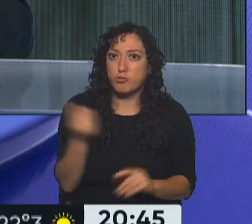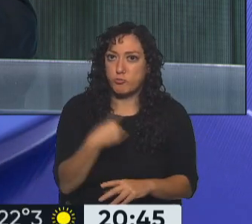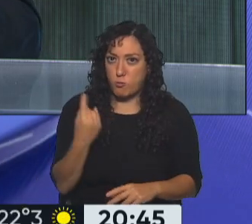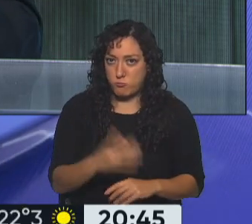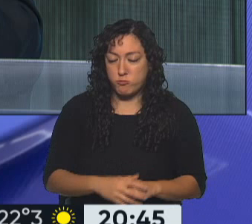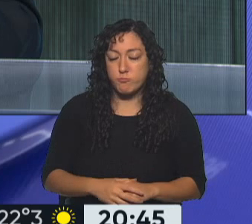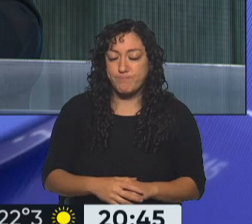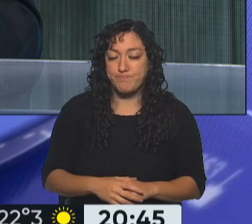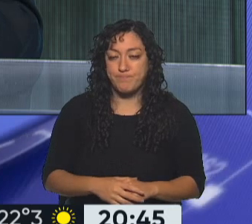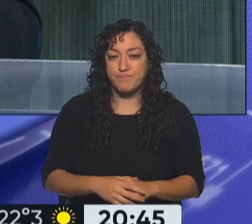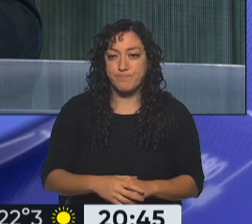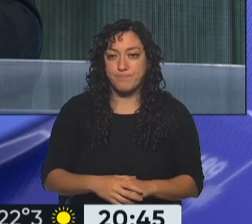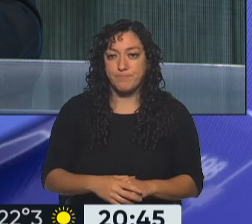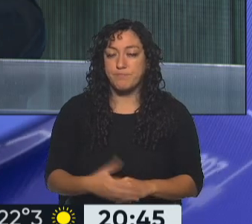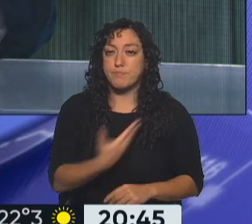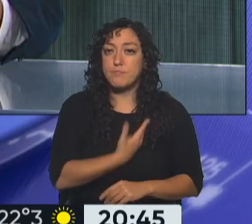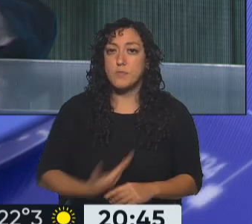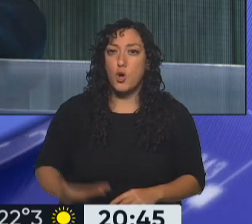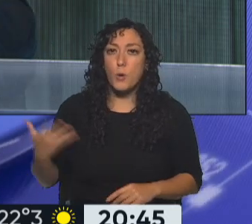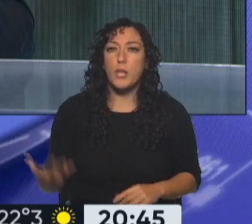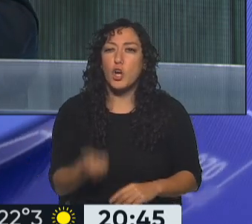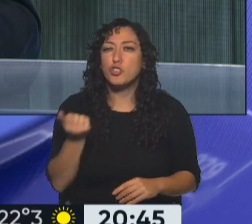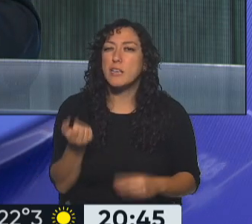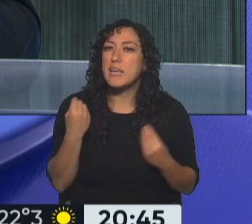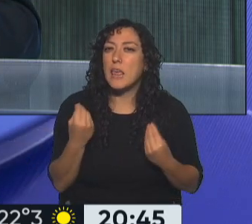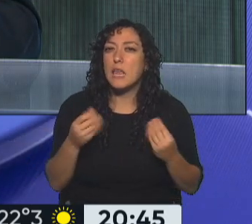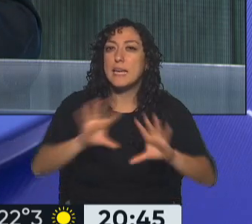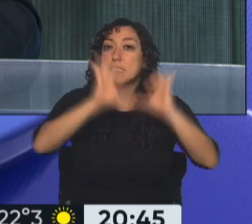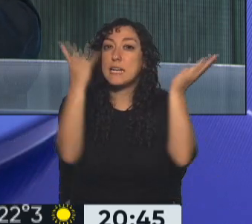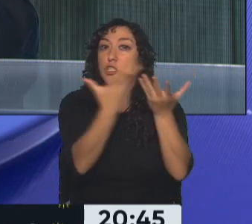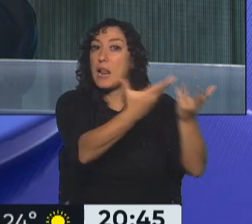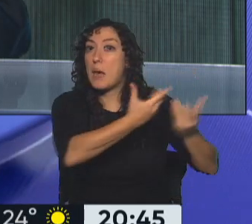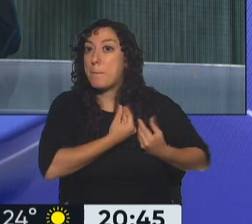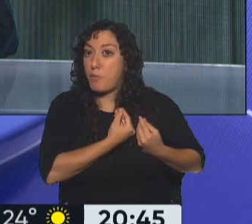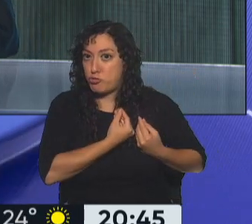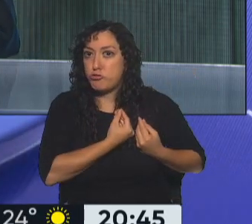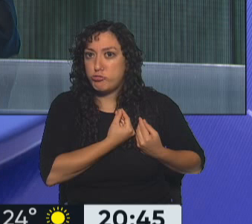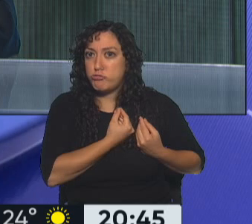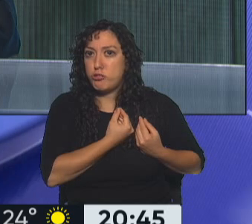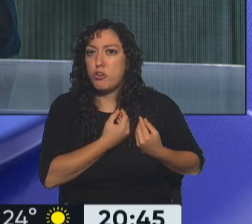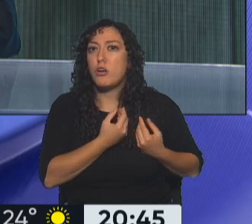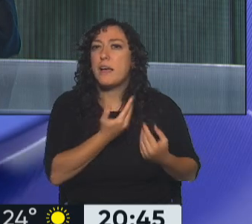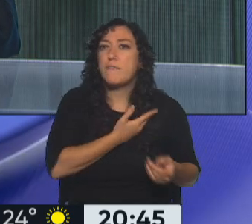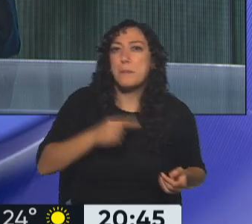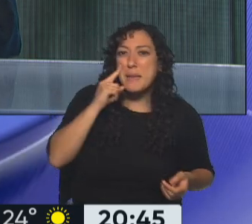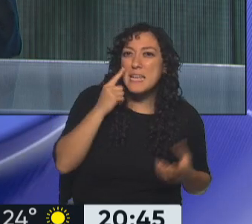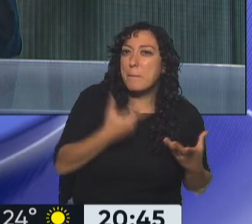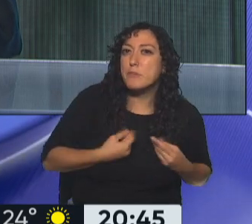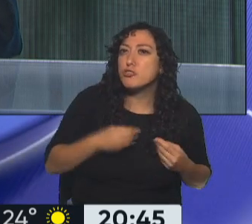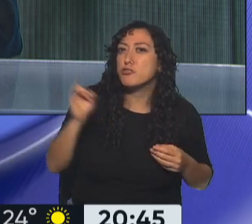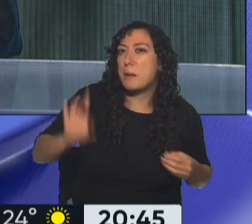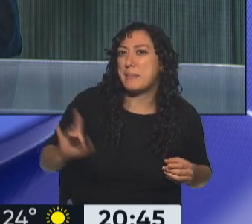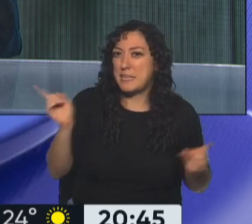final del día lo que tiene que conseguir el gobierno, con el apoyo internacional, por supuesto, que no es solo del Fondo Monetario, Pablo, porque acá